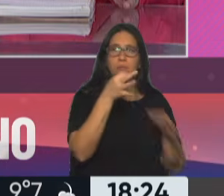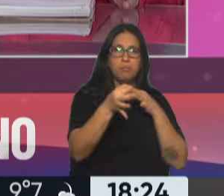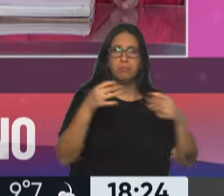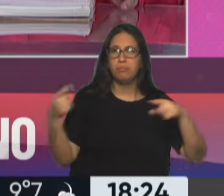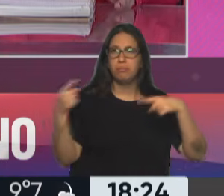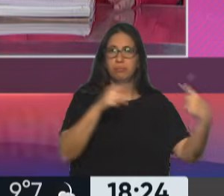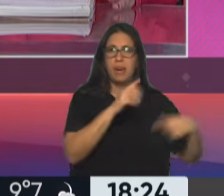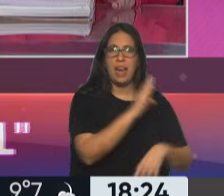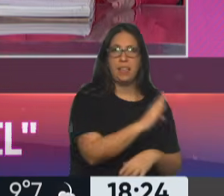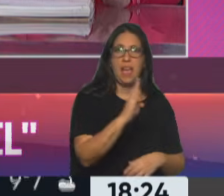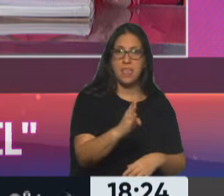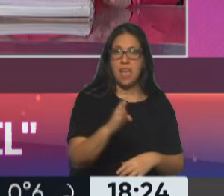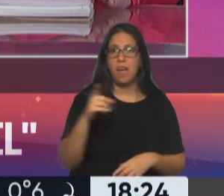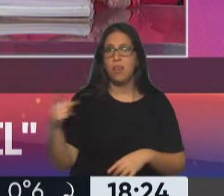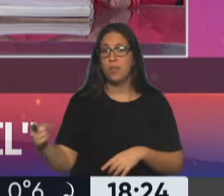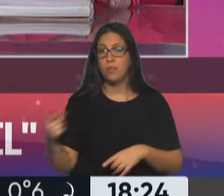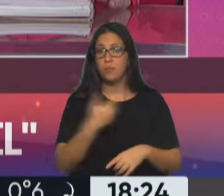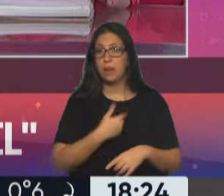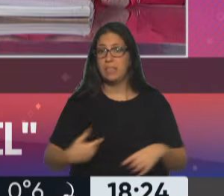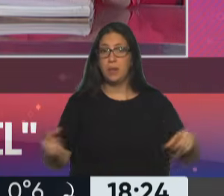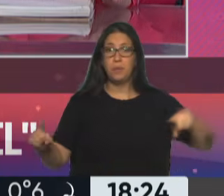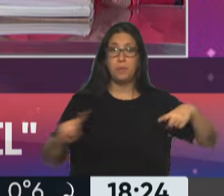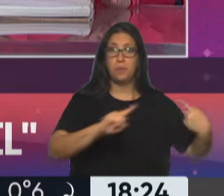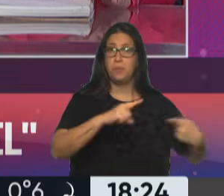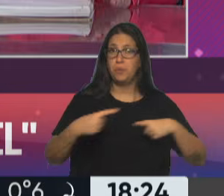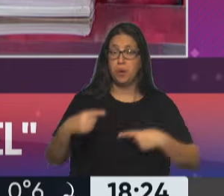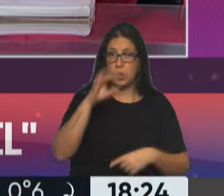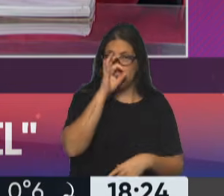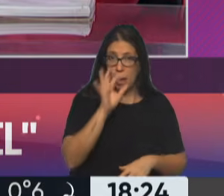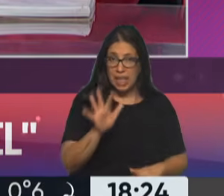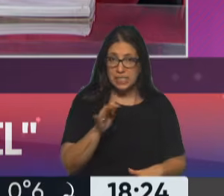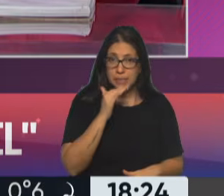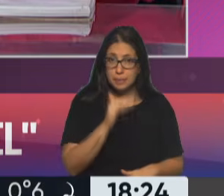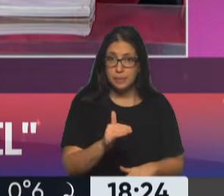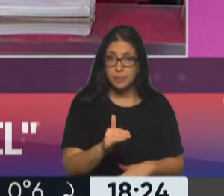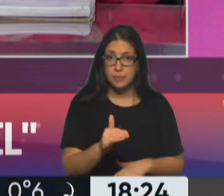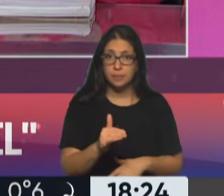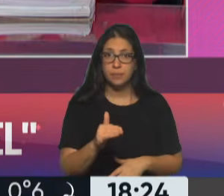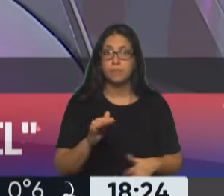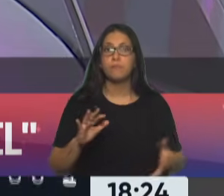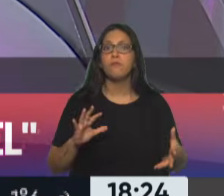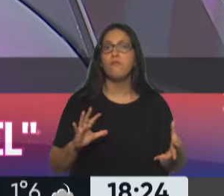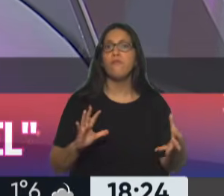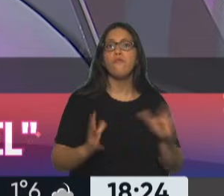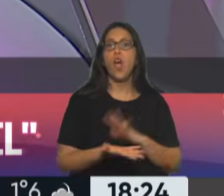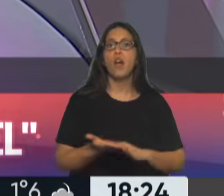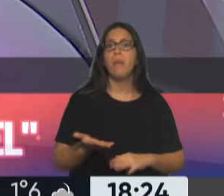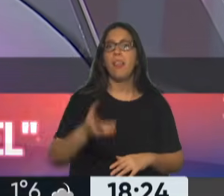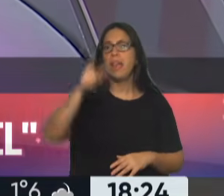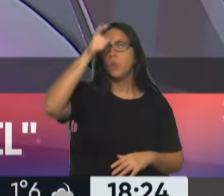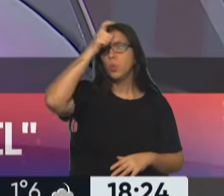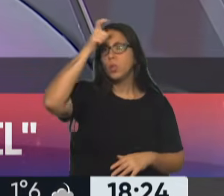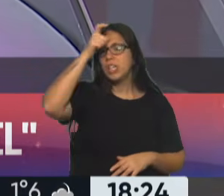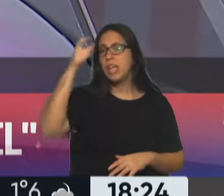entre Netanyahu y Erdogan, no lo vimos nunca, o sea, no con esa generalmente la retórica de Turquía